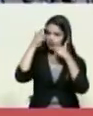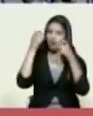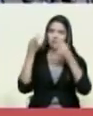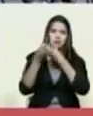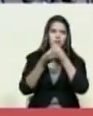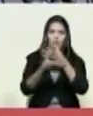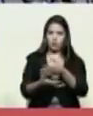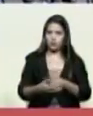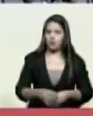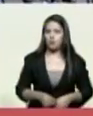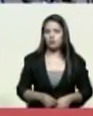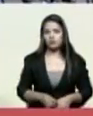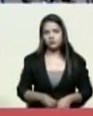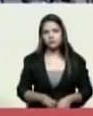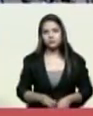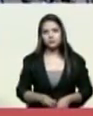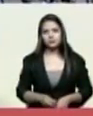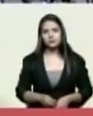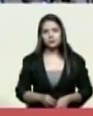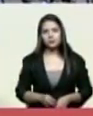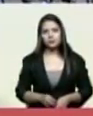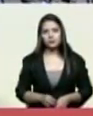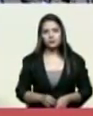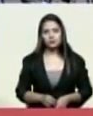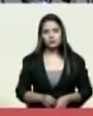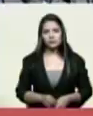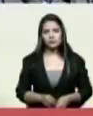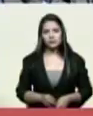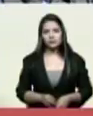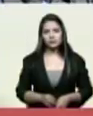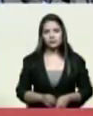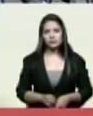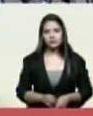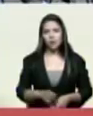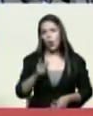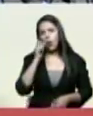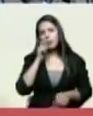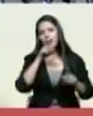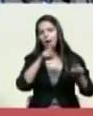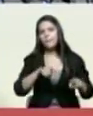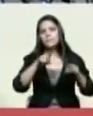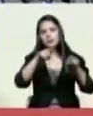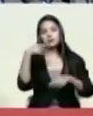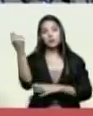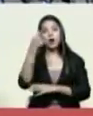contaba que él, un señor campesino allá en Apure,